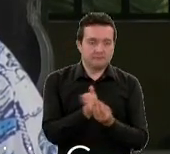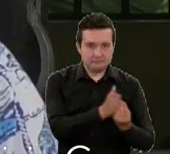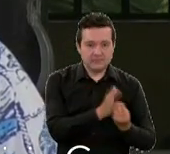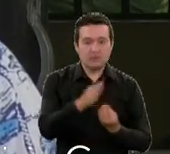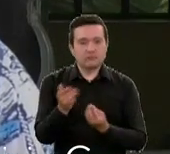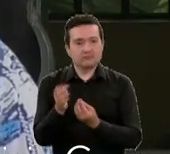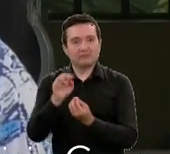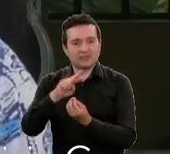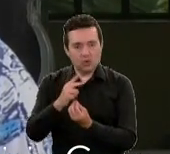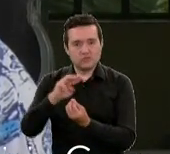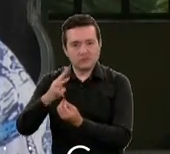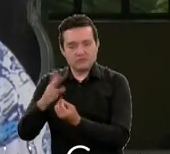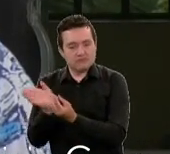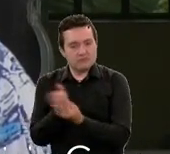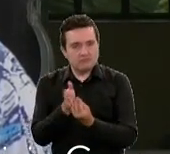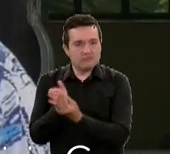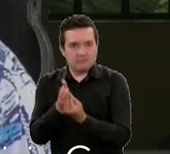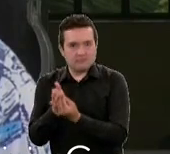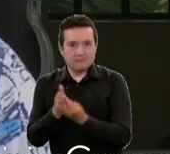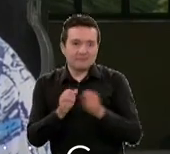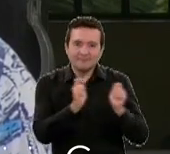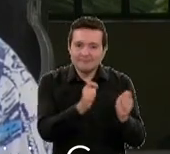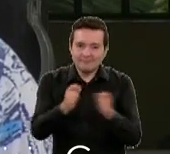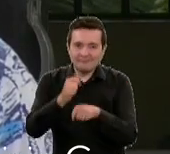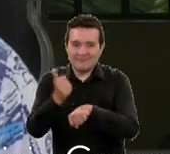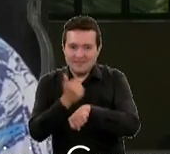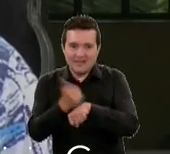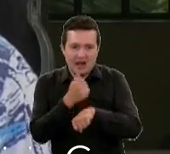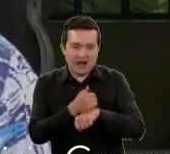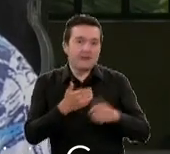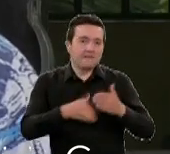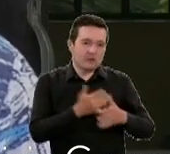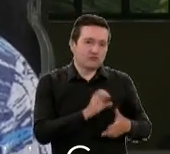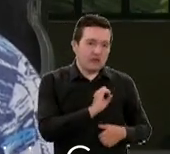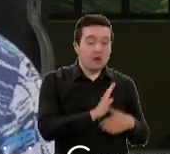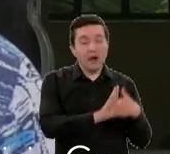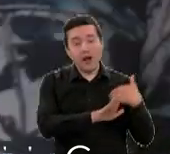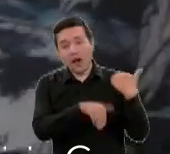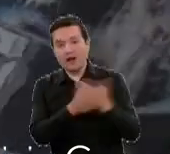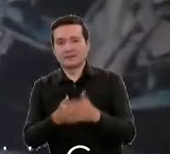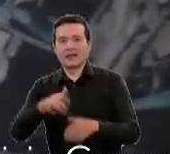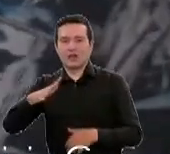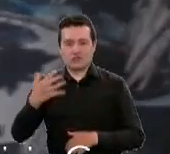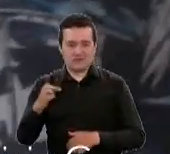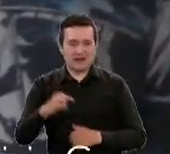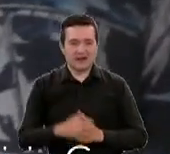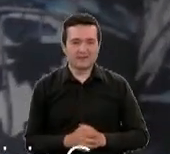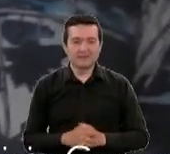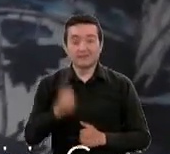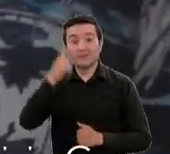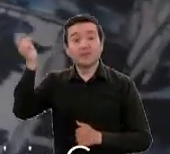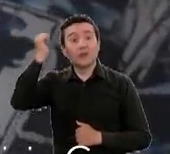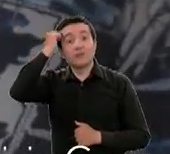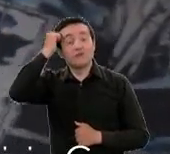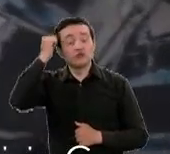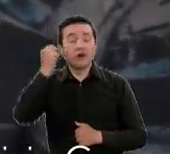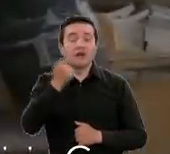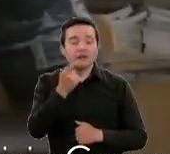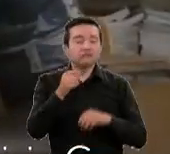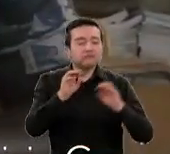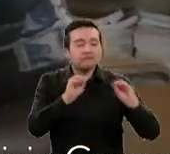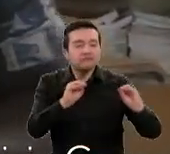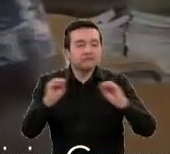tarea, primero inicio con los de grado 0 hasta llegar a 5. Este docente les dicta a sus más de